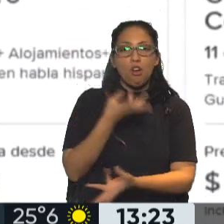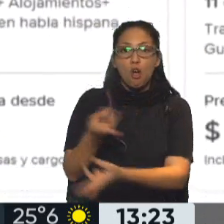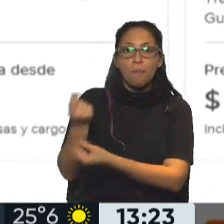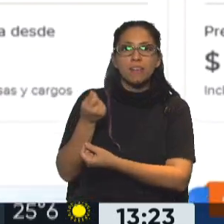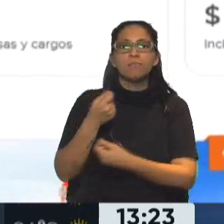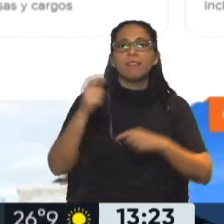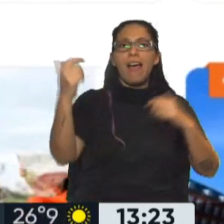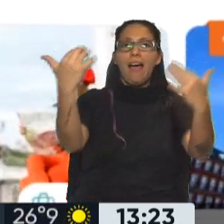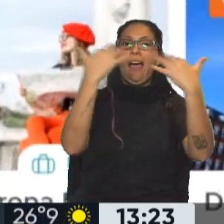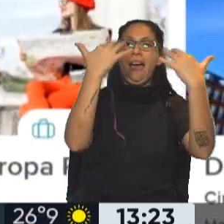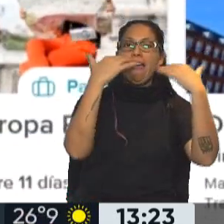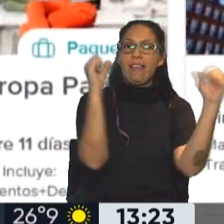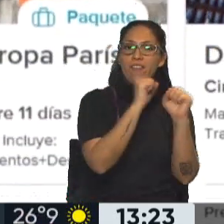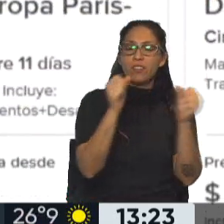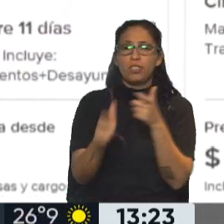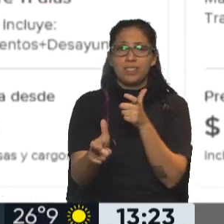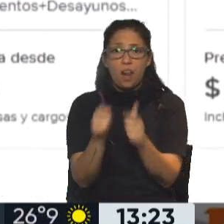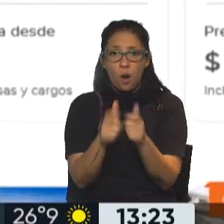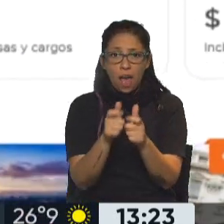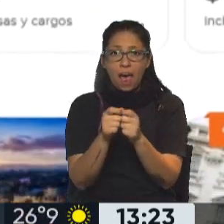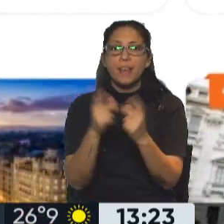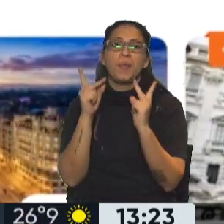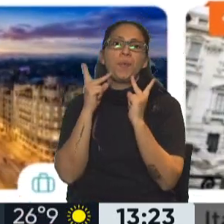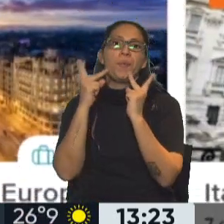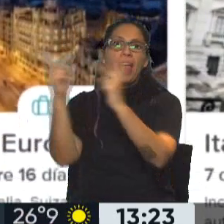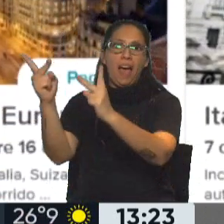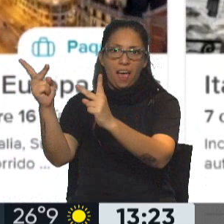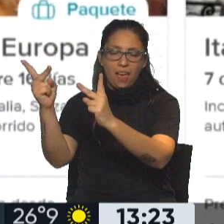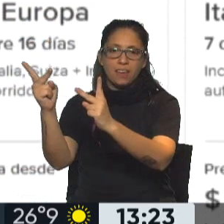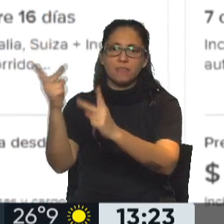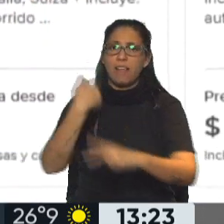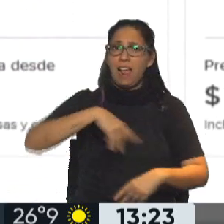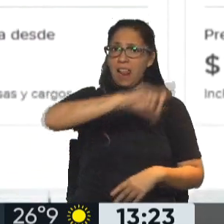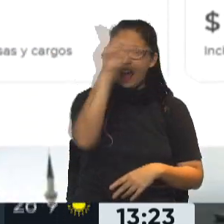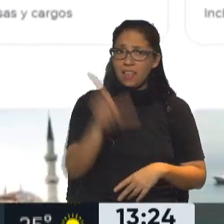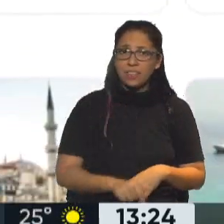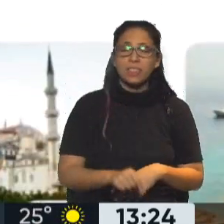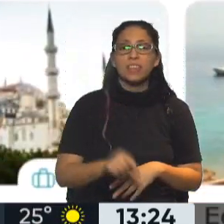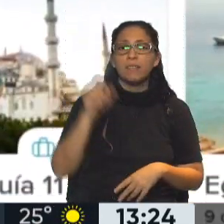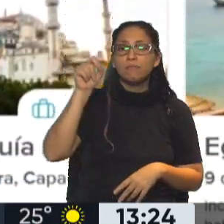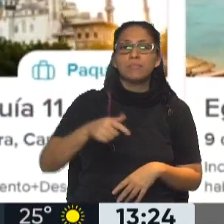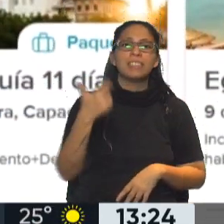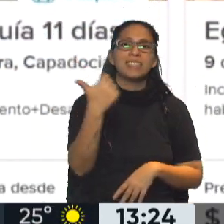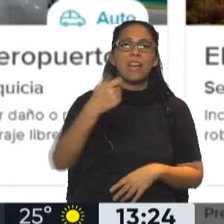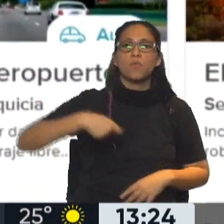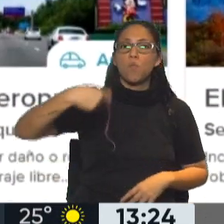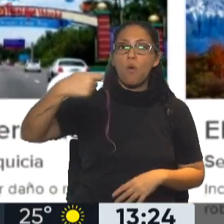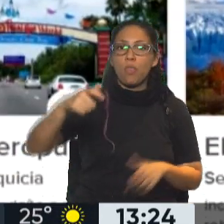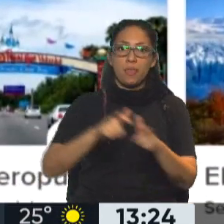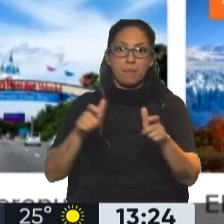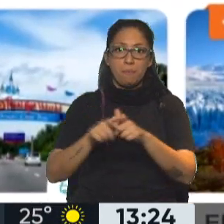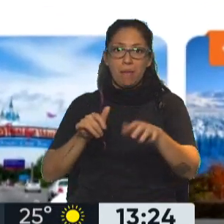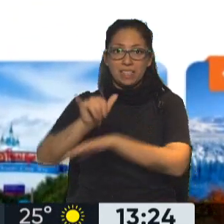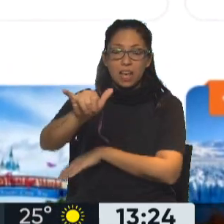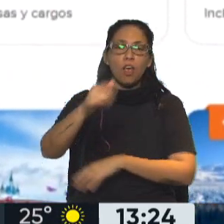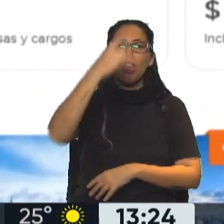aire acondicionados los celulares y los viajes que a nivel nacional ofrecen seis cuotas en pasajes y